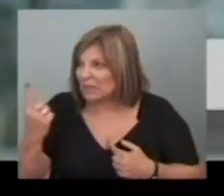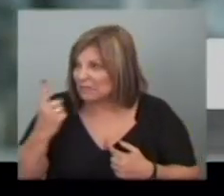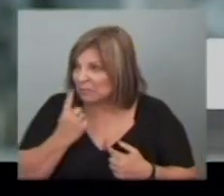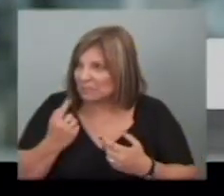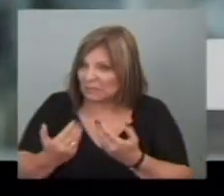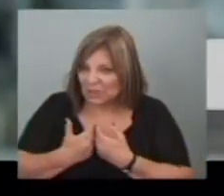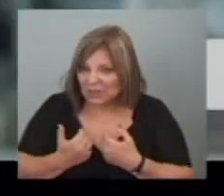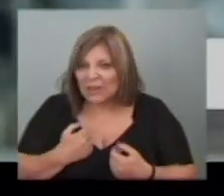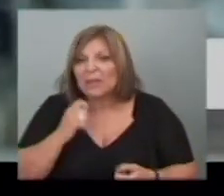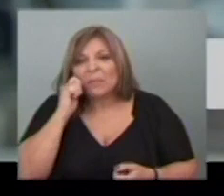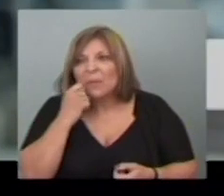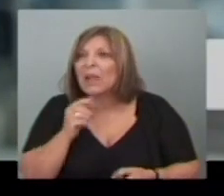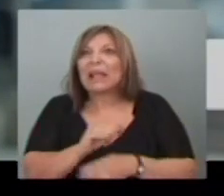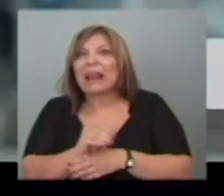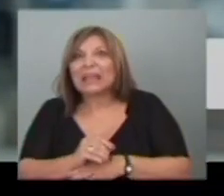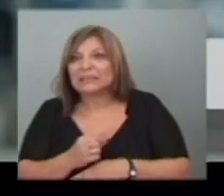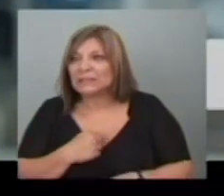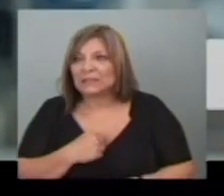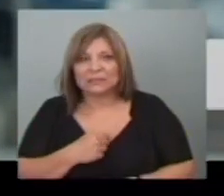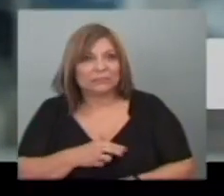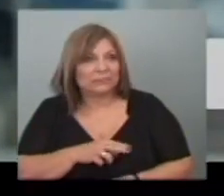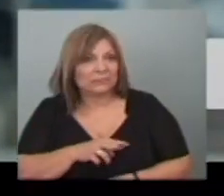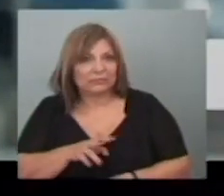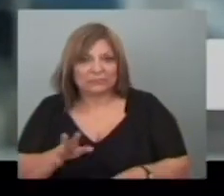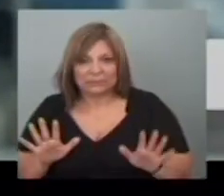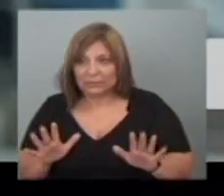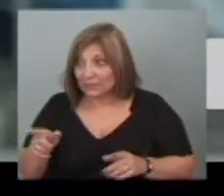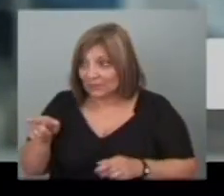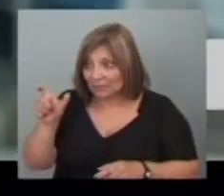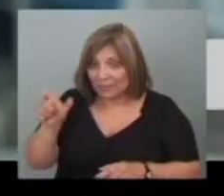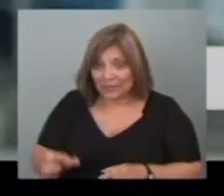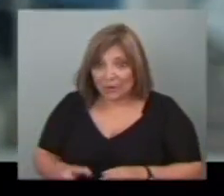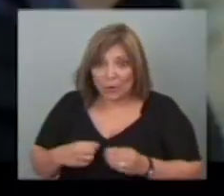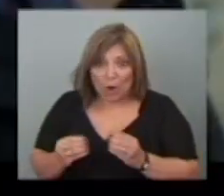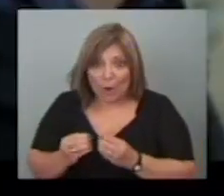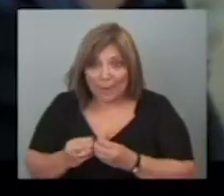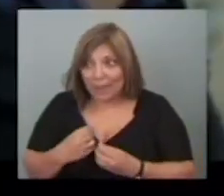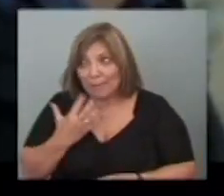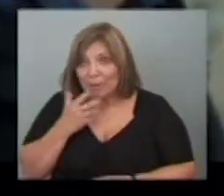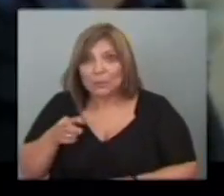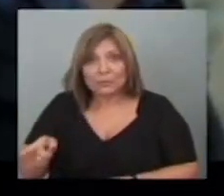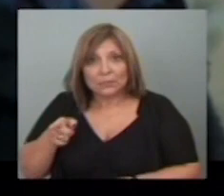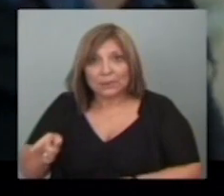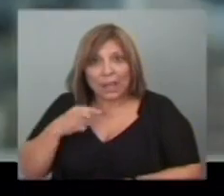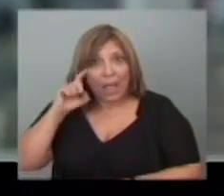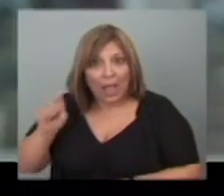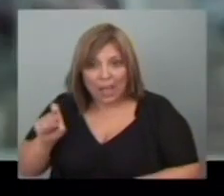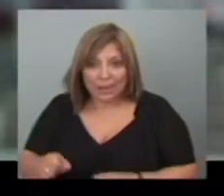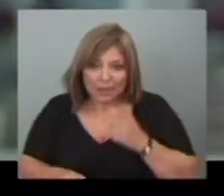preguntar quién me gustaba de la clase. Y la persona que me estaba preguntando, que era una compañerita, era la que me gustaba. Nunca existe la pregunta